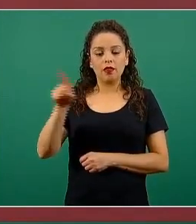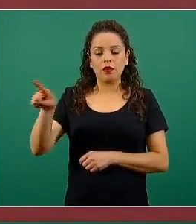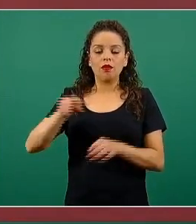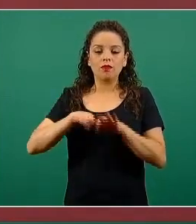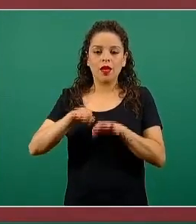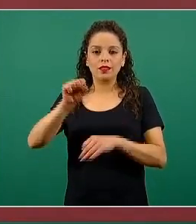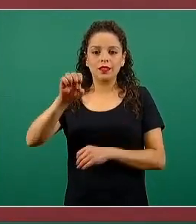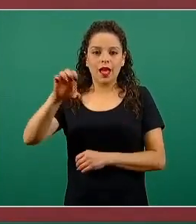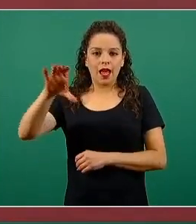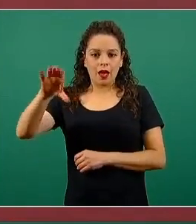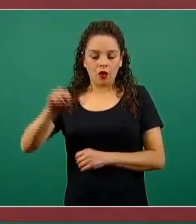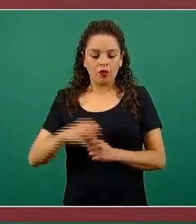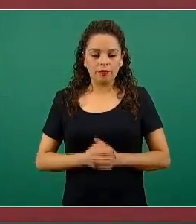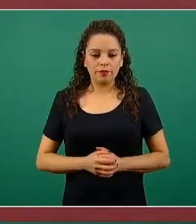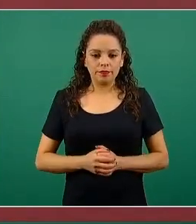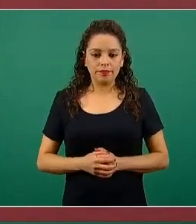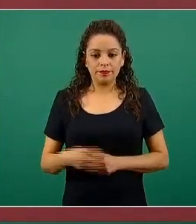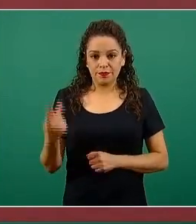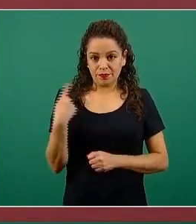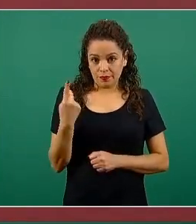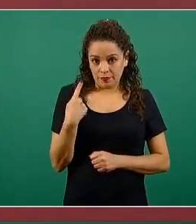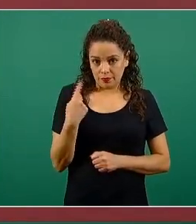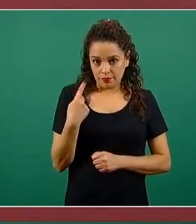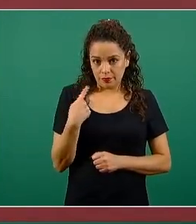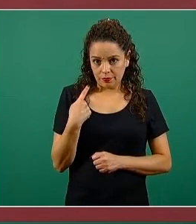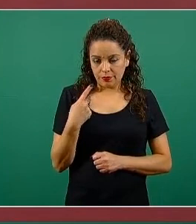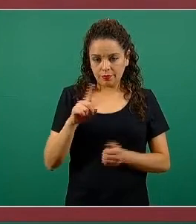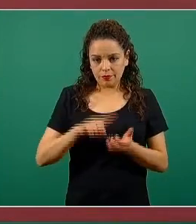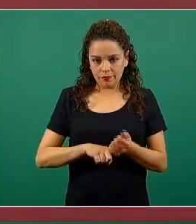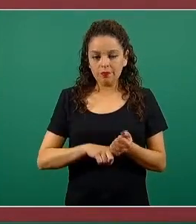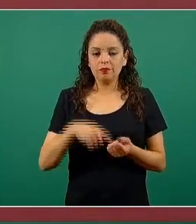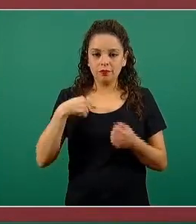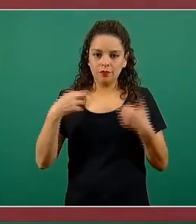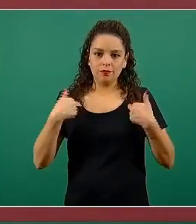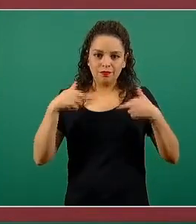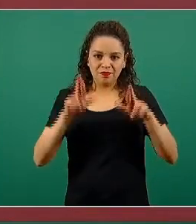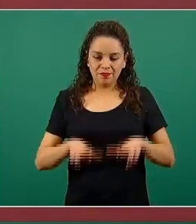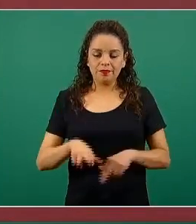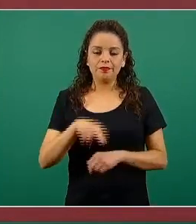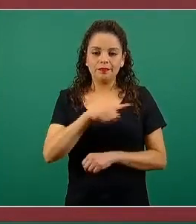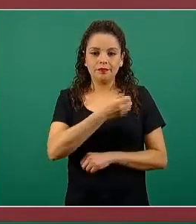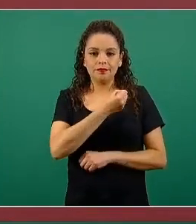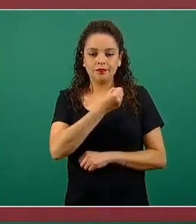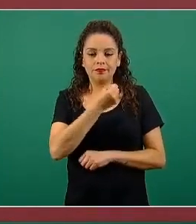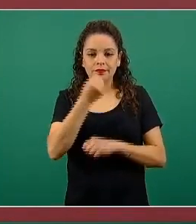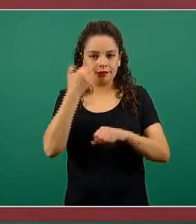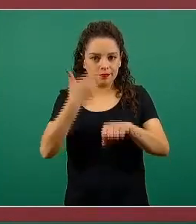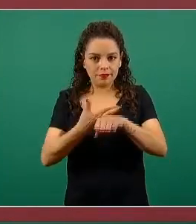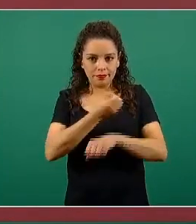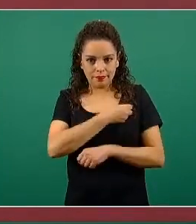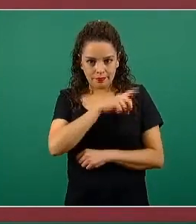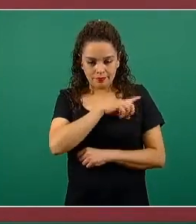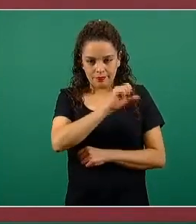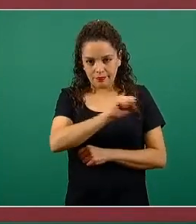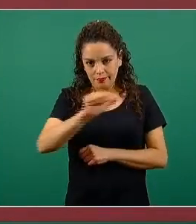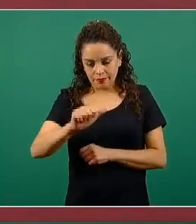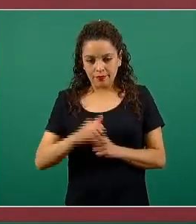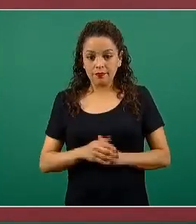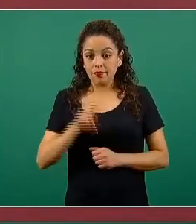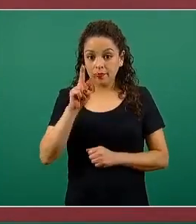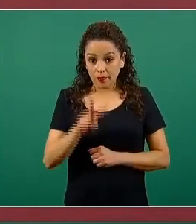Economía, y yo, en el caso de la Secretaría de Salud. Y recibimos con mucho beneplácito